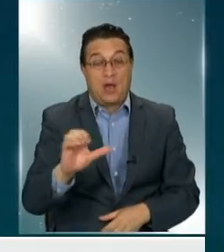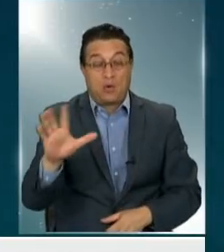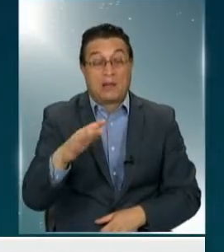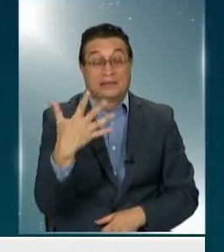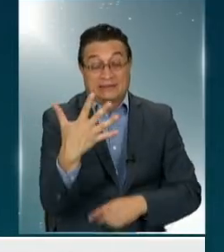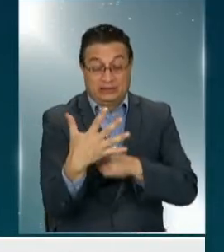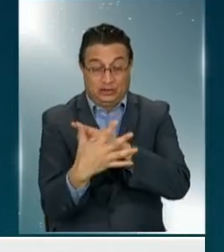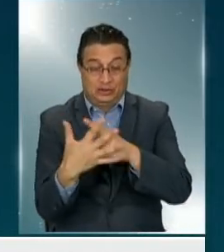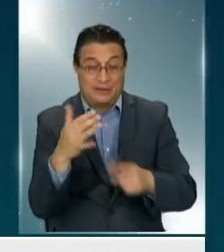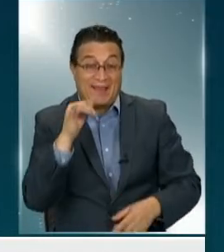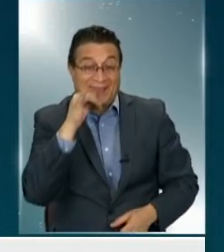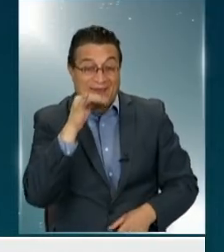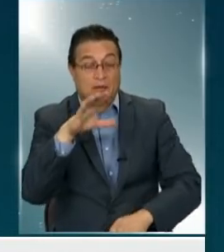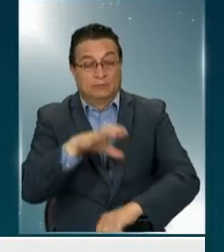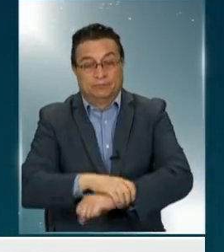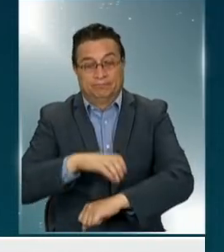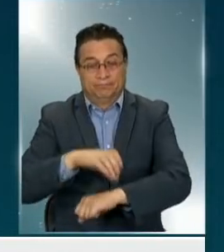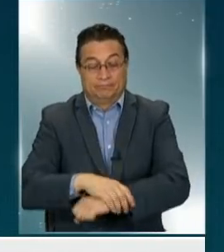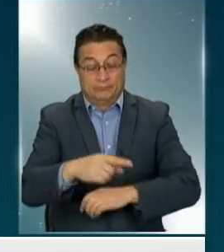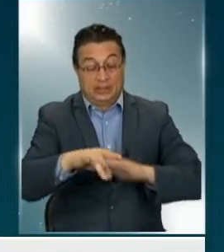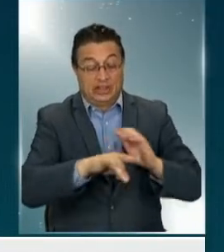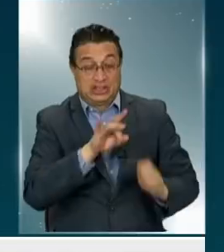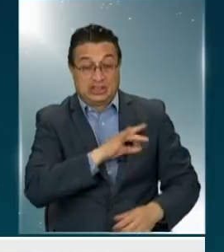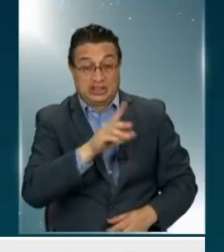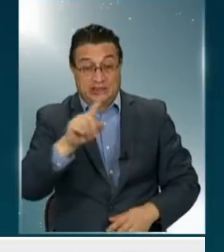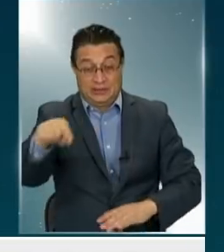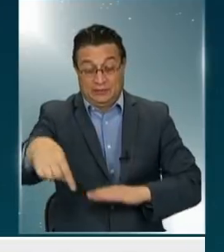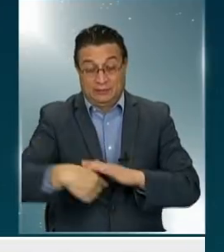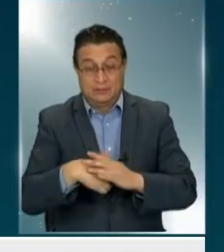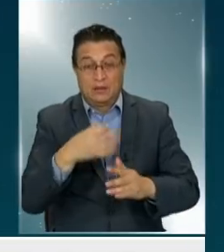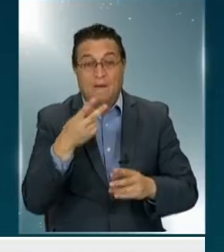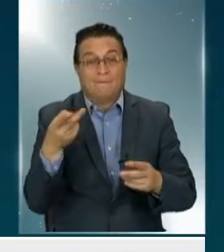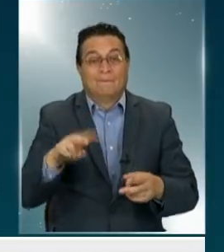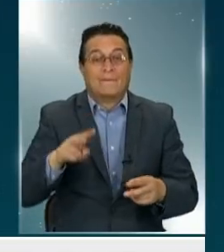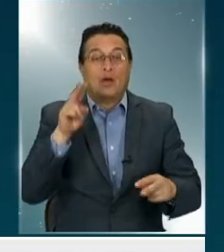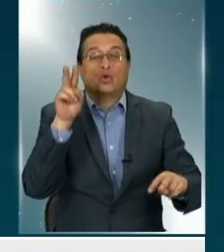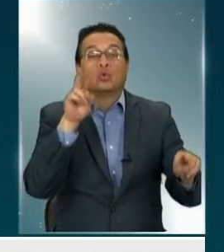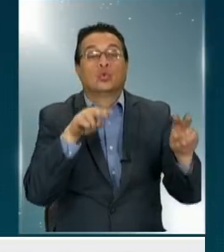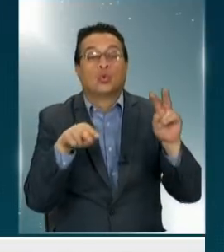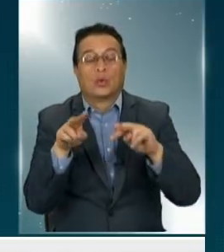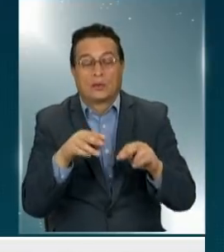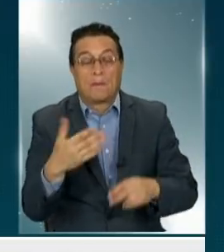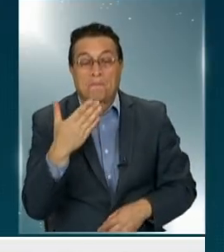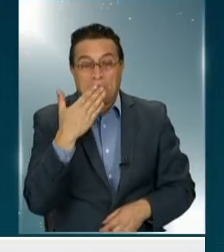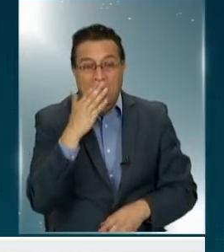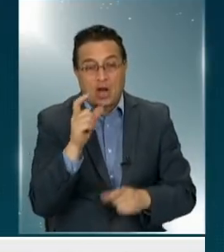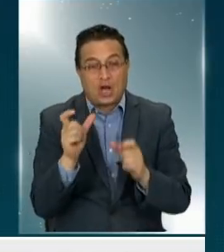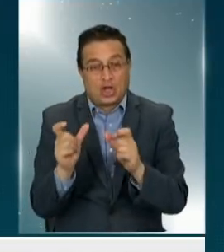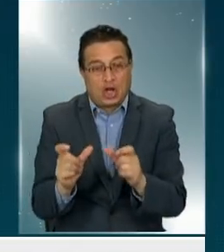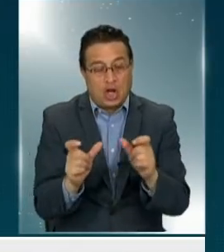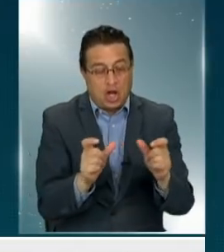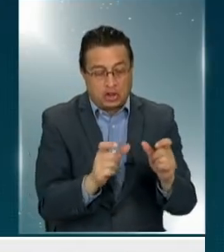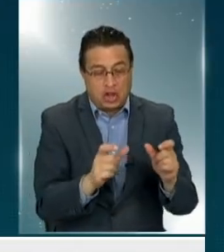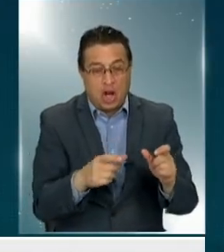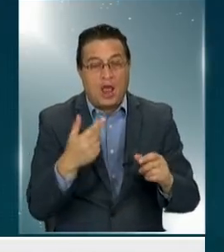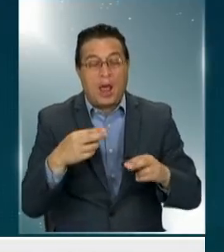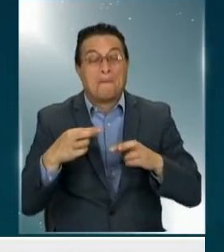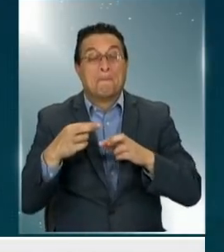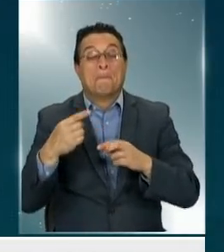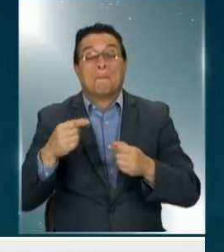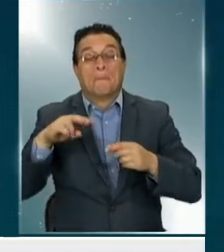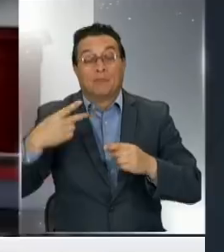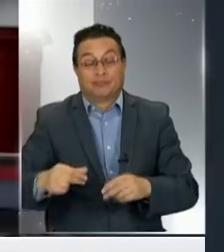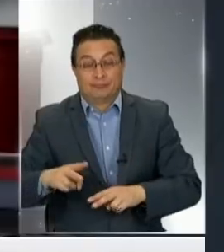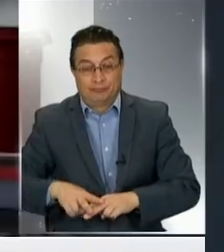nacionalidad italiana, quienes para ingresar a Chile se hicieron pasar por turistas. Hay que mejorar el control del patrimonio, acceder a ese patrimonio y